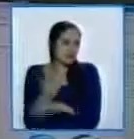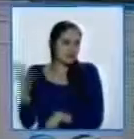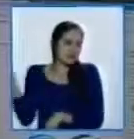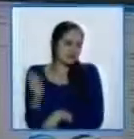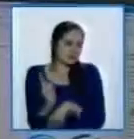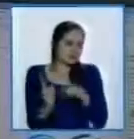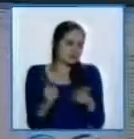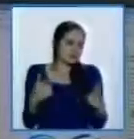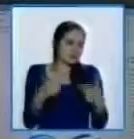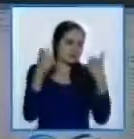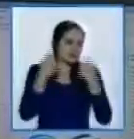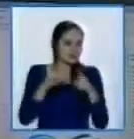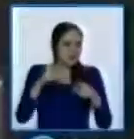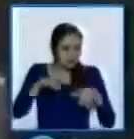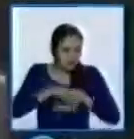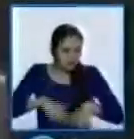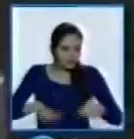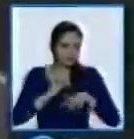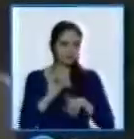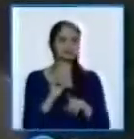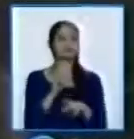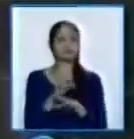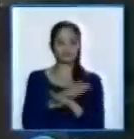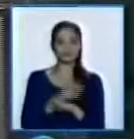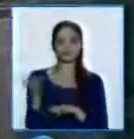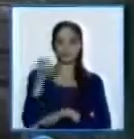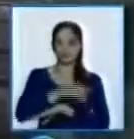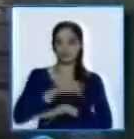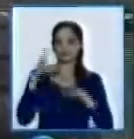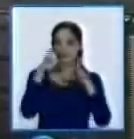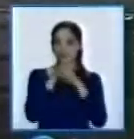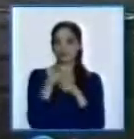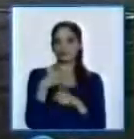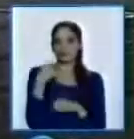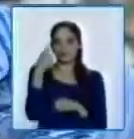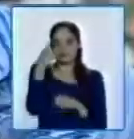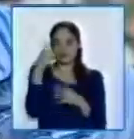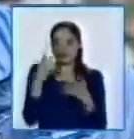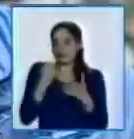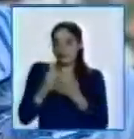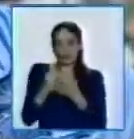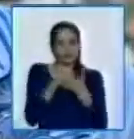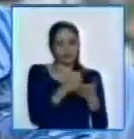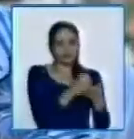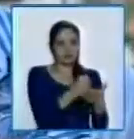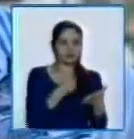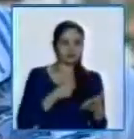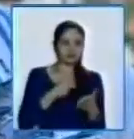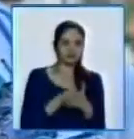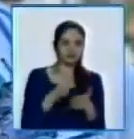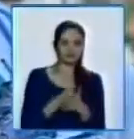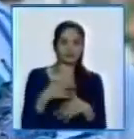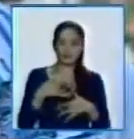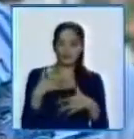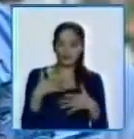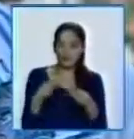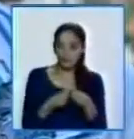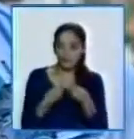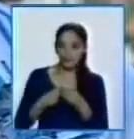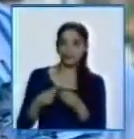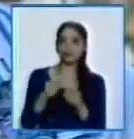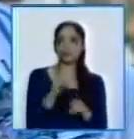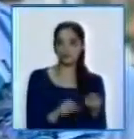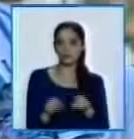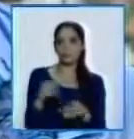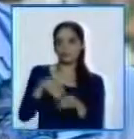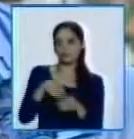problemas. Carlos Solada estuvo la noche de la tragedia y asegura que solo pensó en ayudar. Ayudé a sacar a mi compañero Benny, a muchas de las